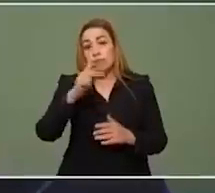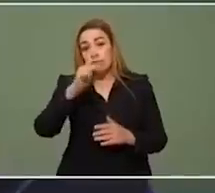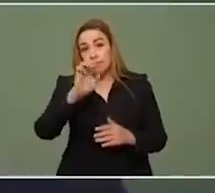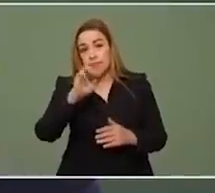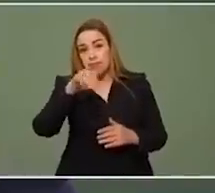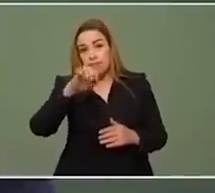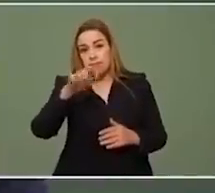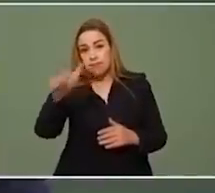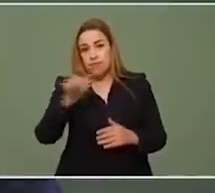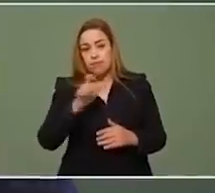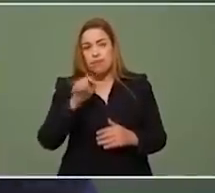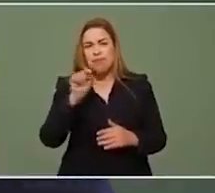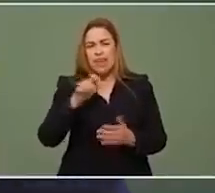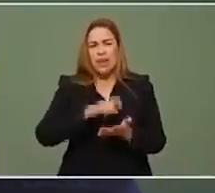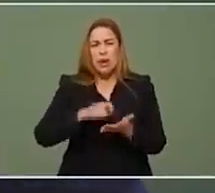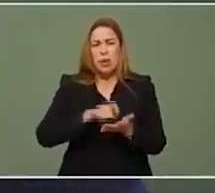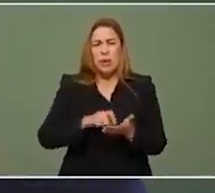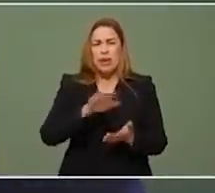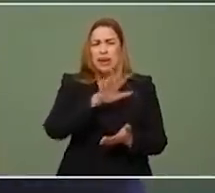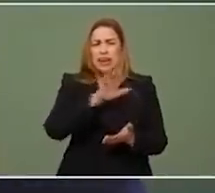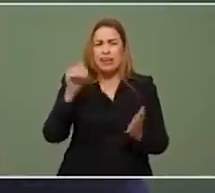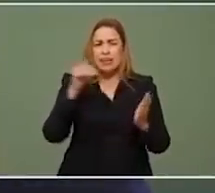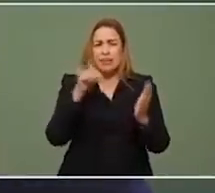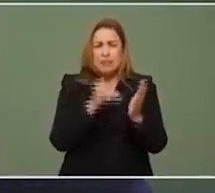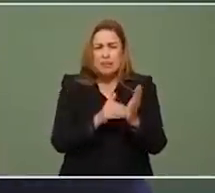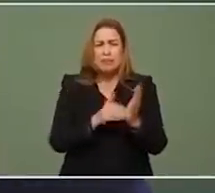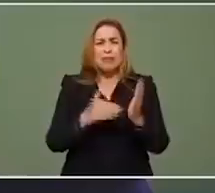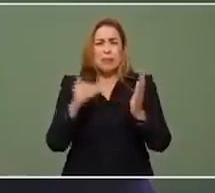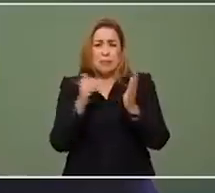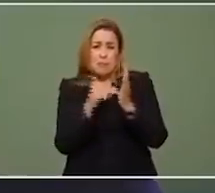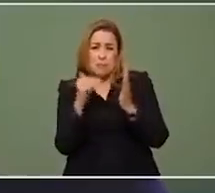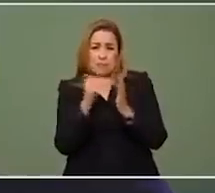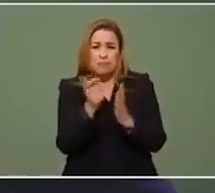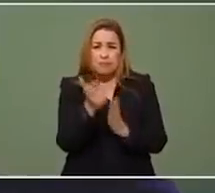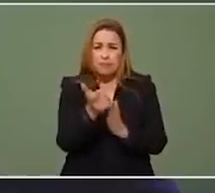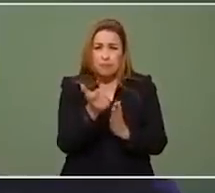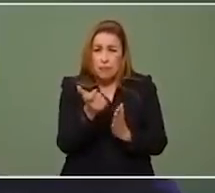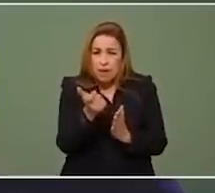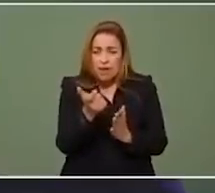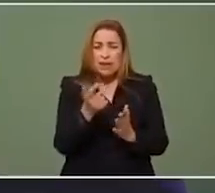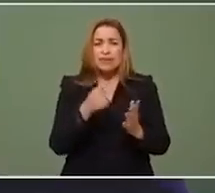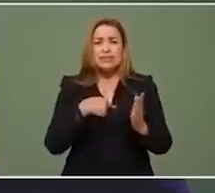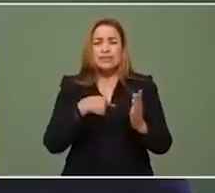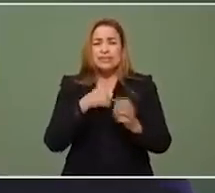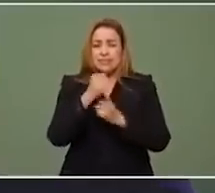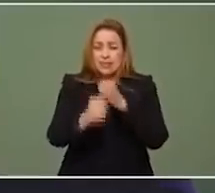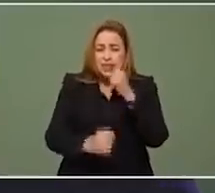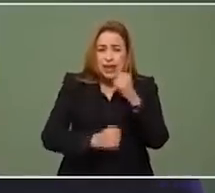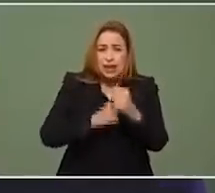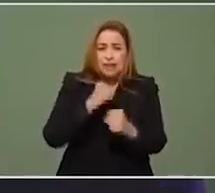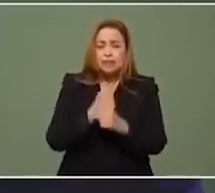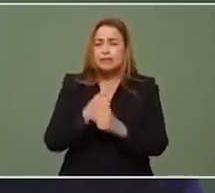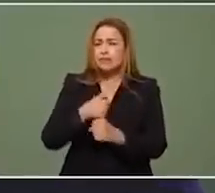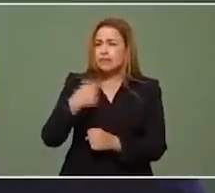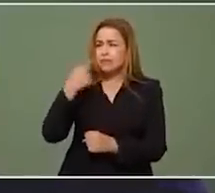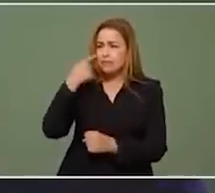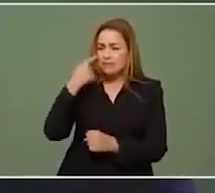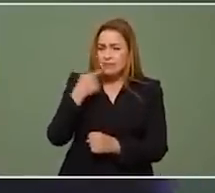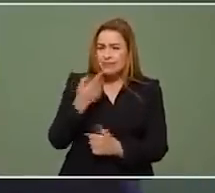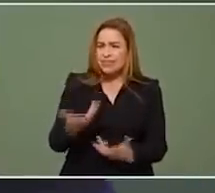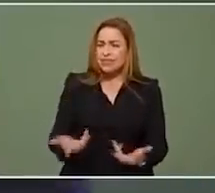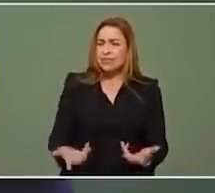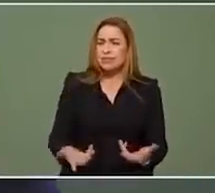500 mil millones de pesos al año les hablaba yo de que el gobierno federal